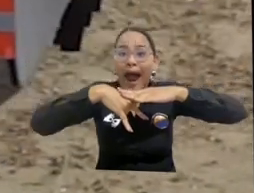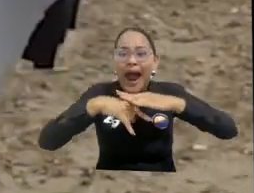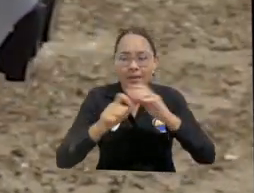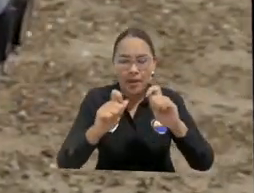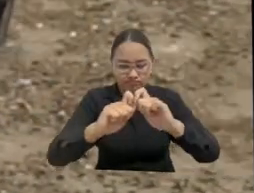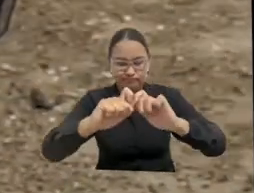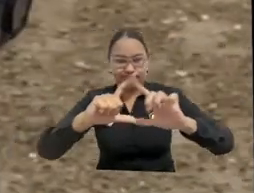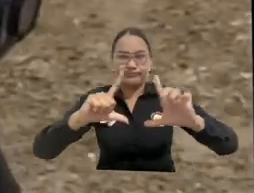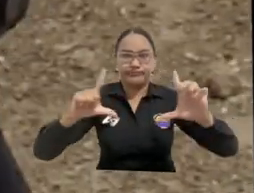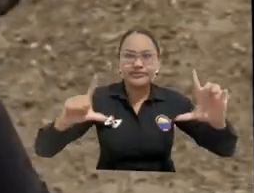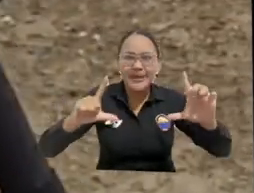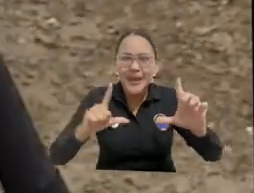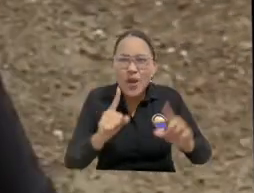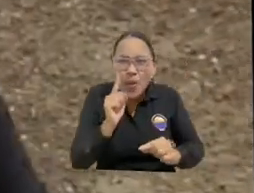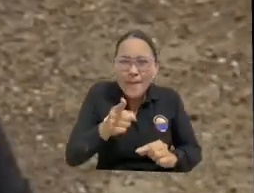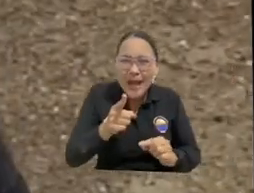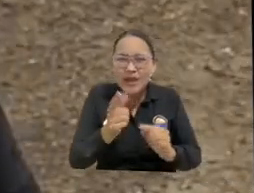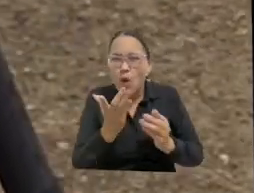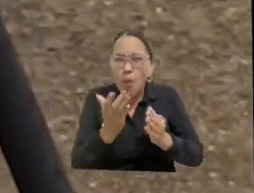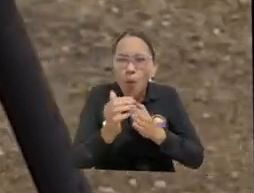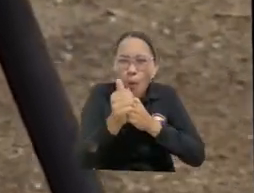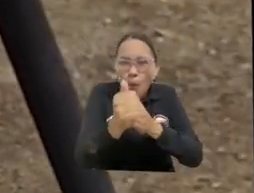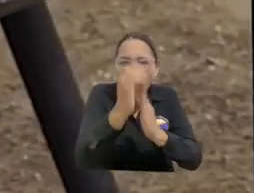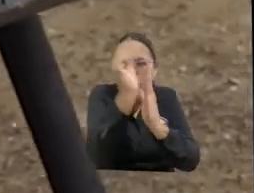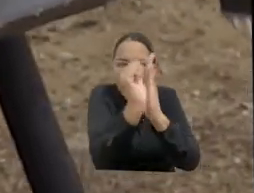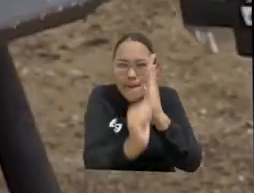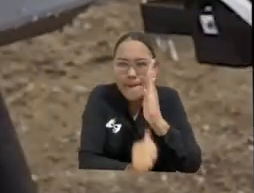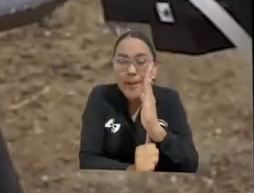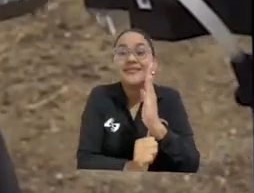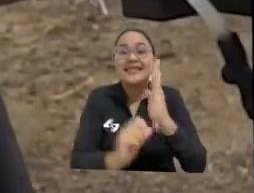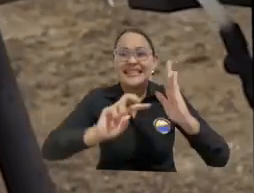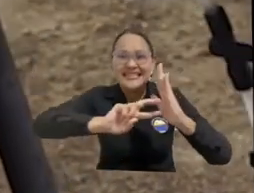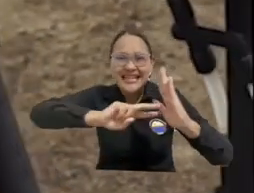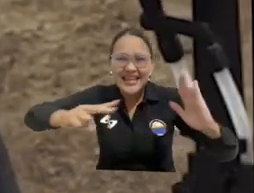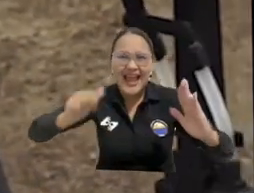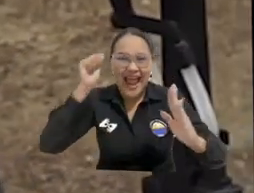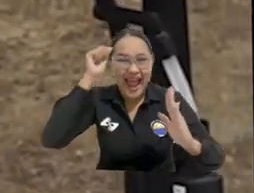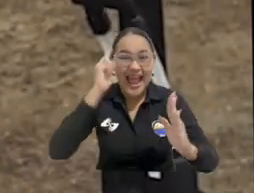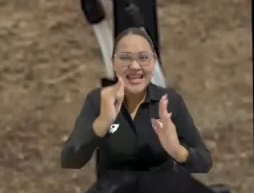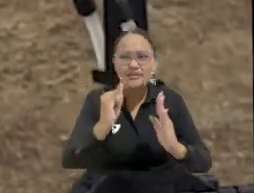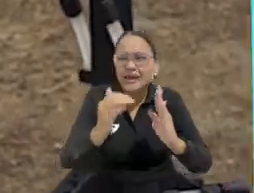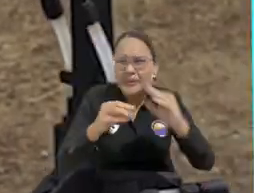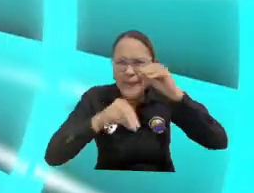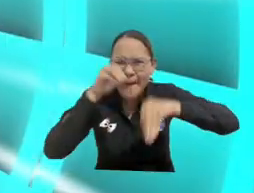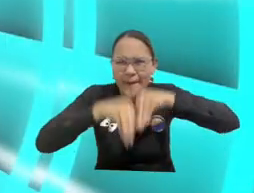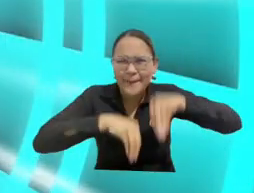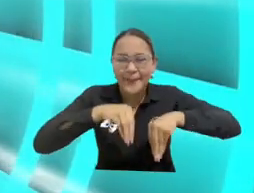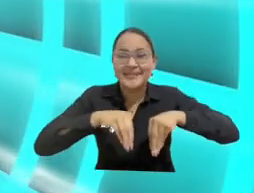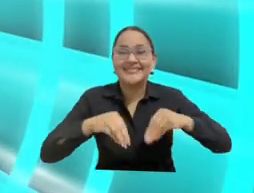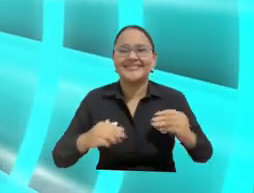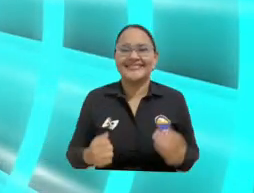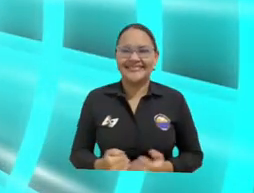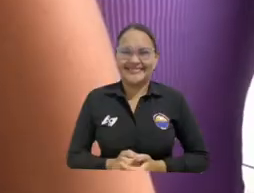programar ciertas características o ciertas funcionalidades que él tiene. Lo combinamos con tecnología de visión artificial.